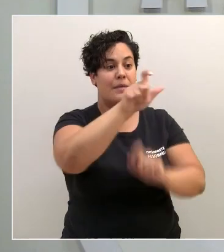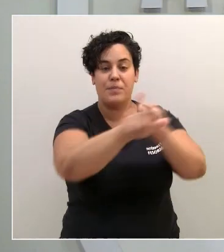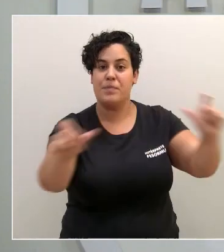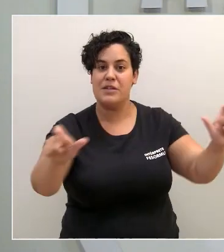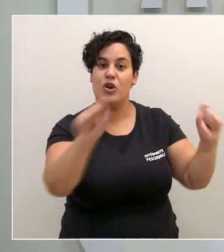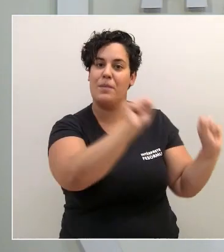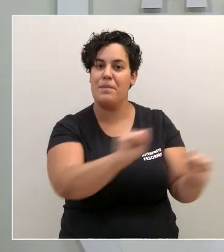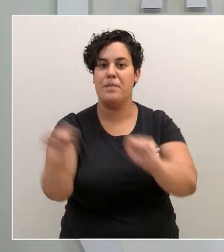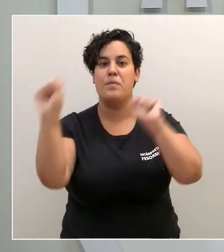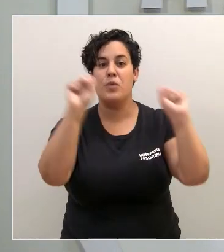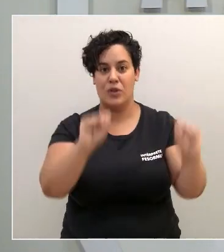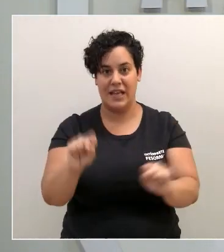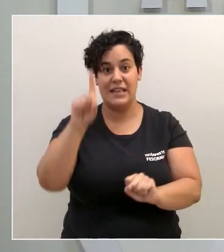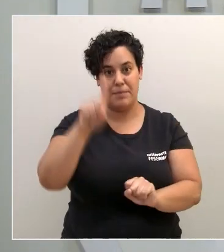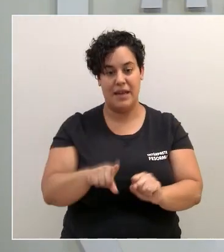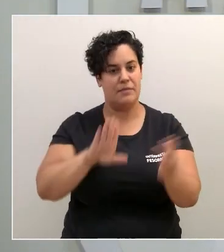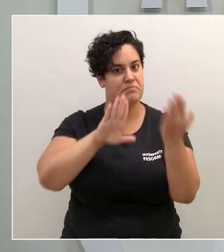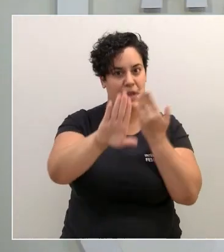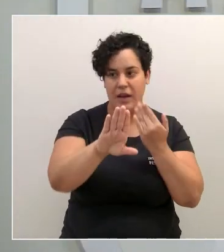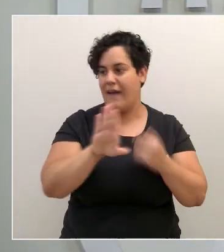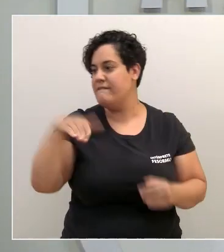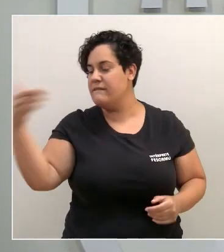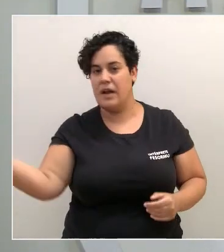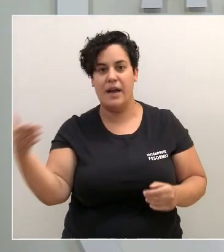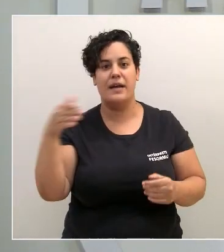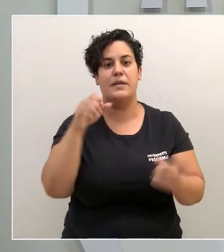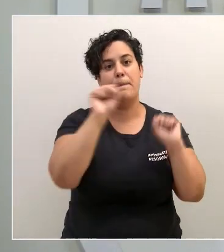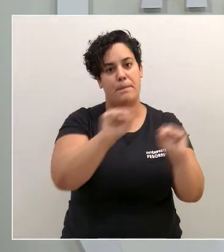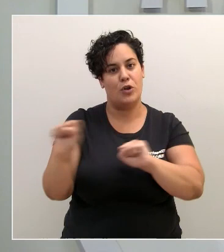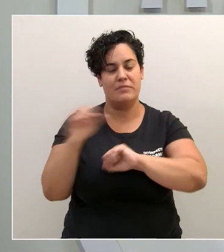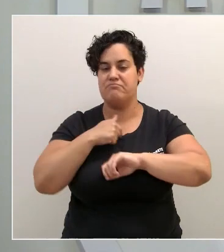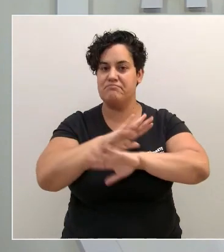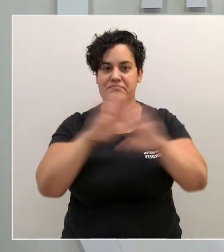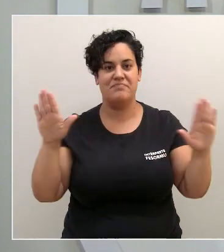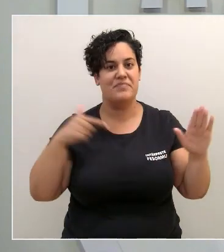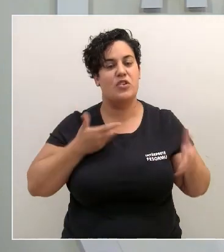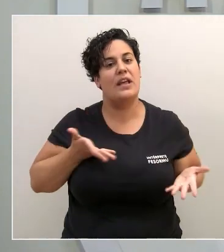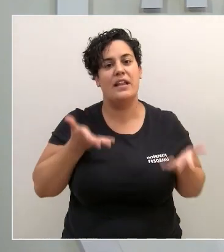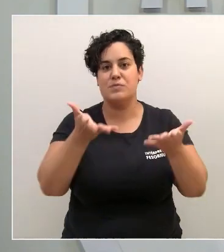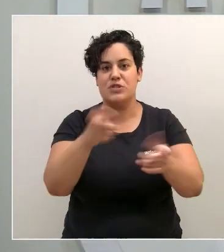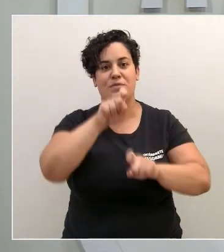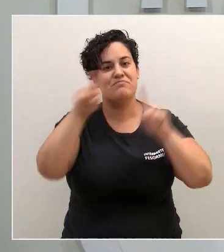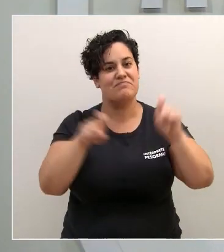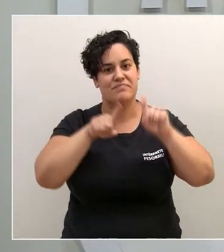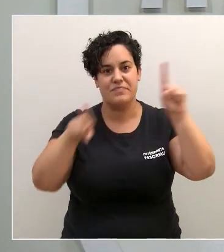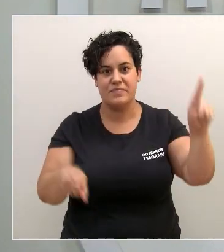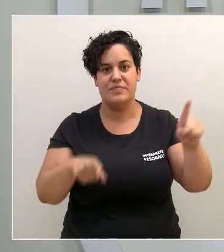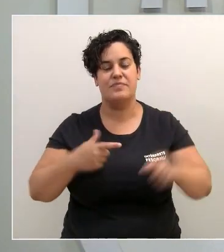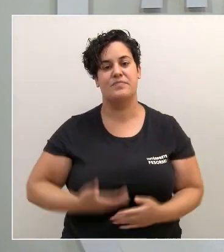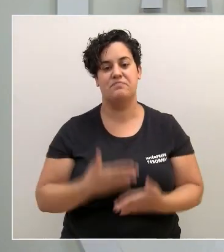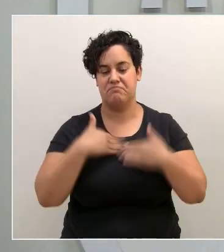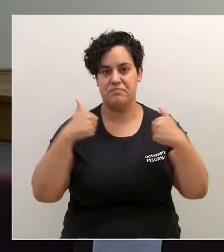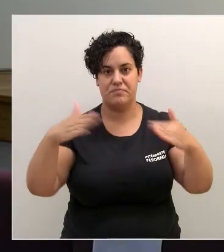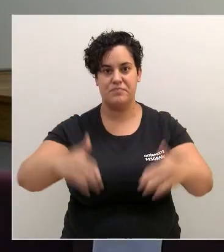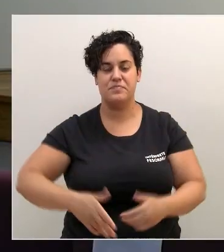nos rodean, a quien tenemos enfrente o tenemos al lado. Sin más, pues quedamos a disposición de las cuestiones o preguntas que quieran